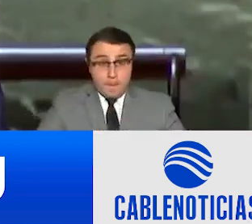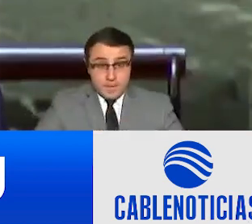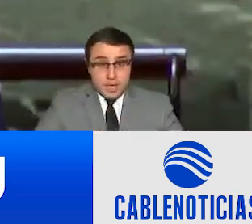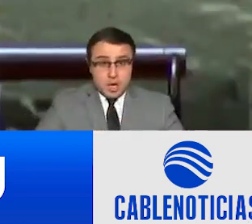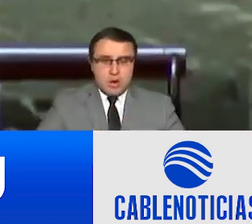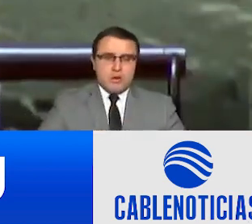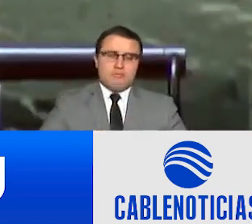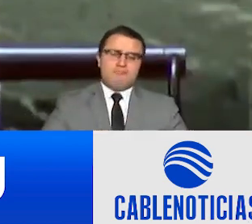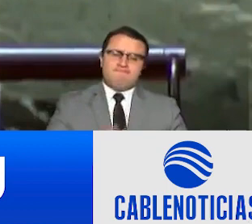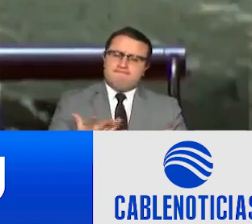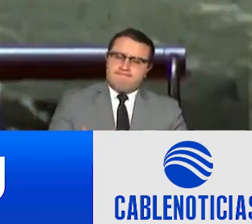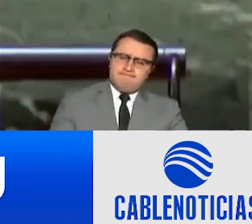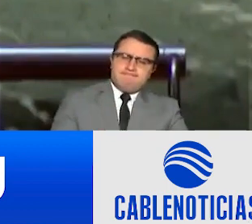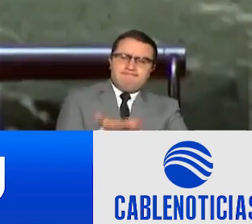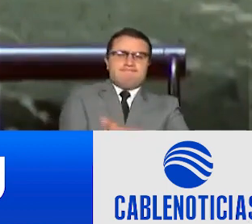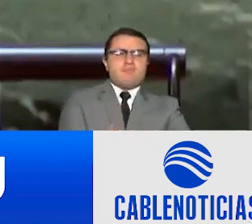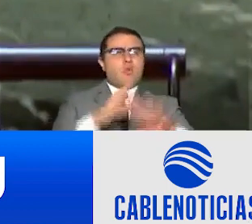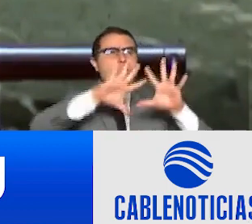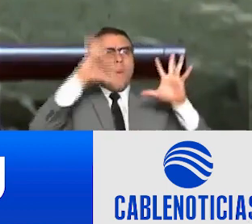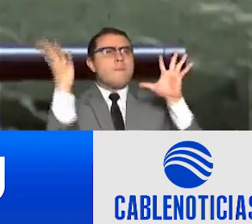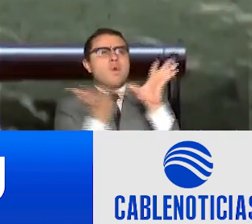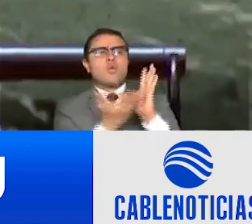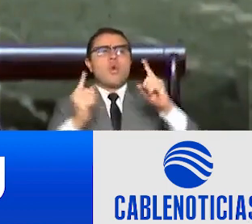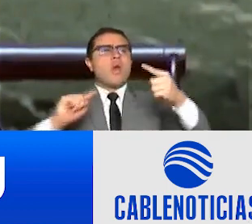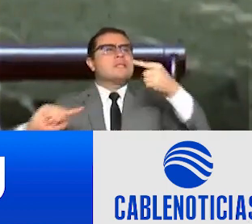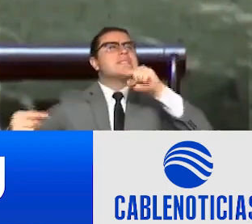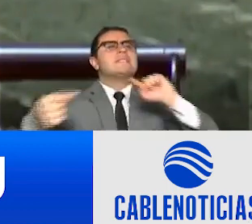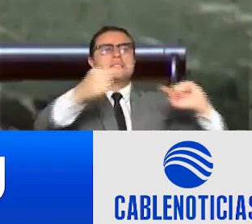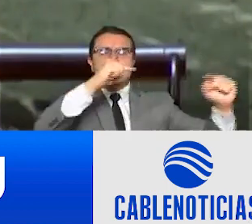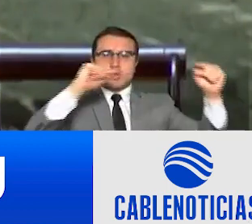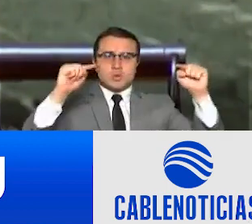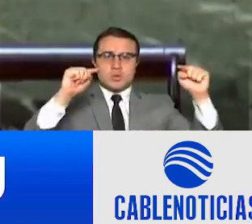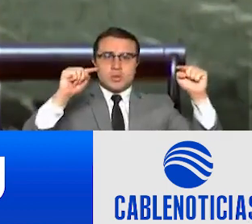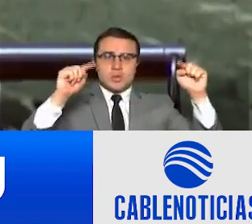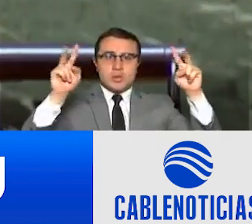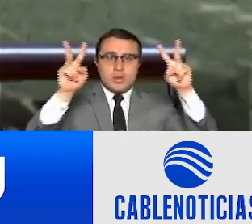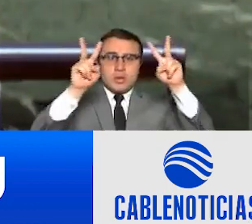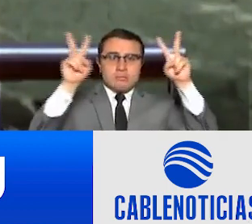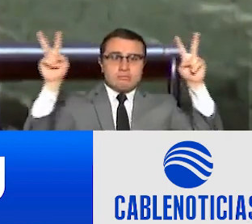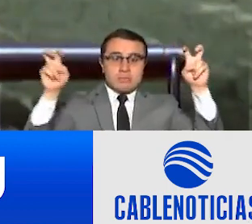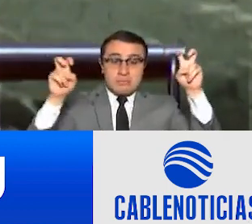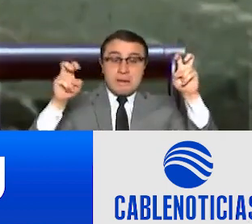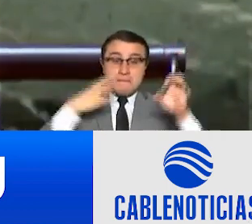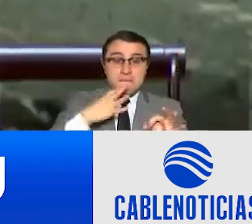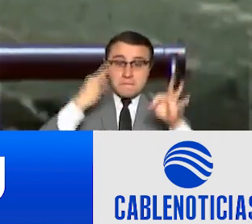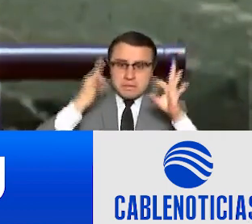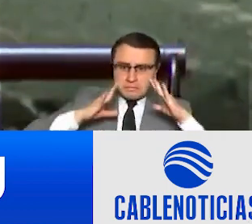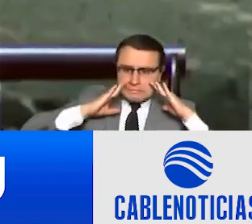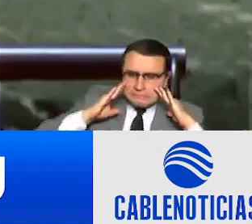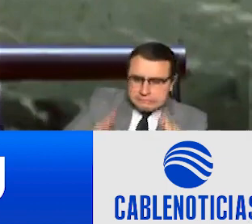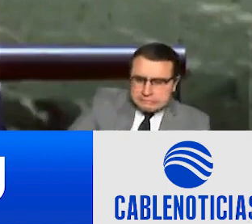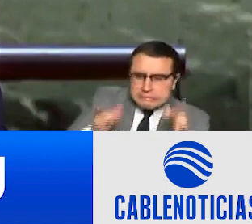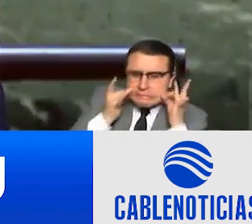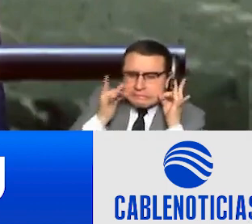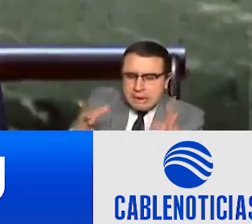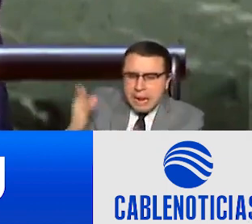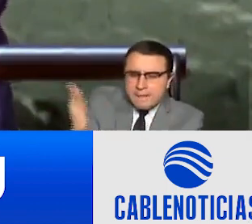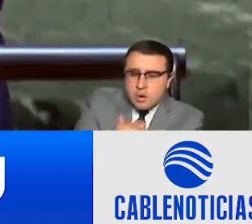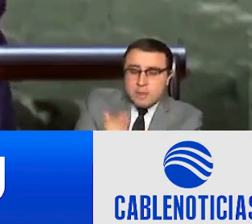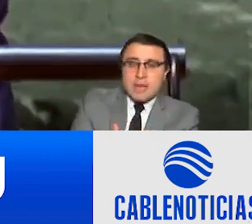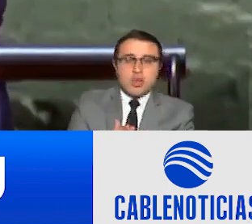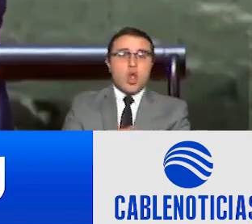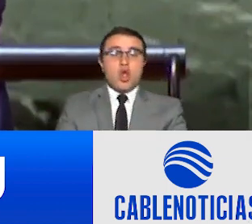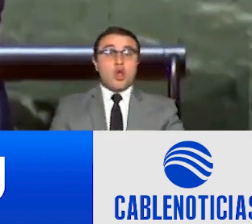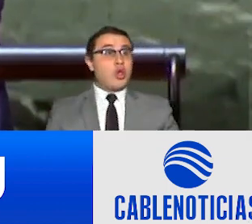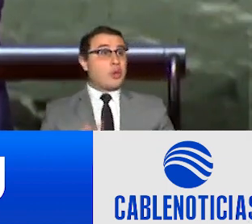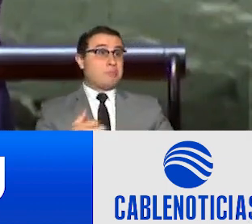la discusión mundial se está alejando del núcleo central del problema y busca